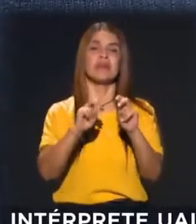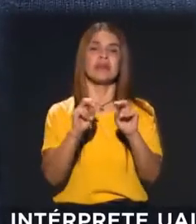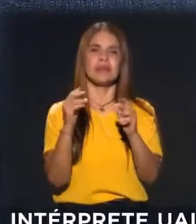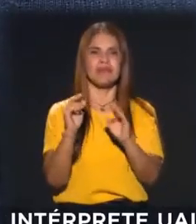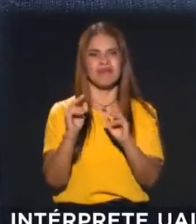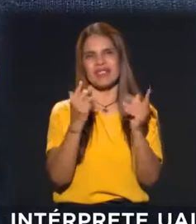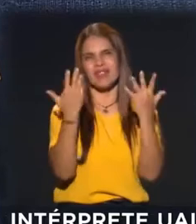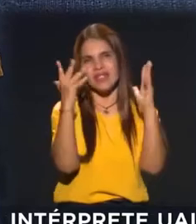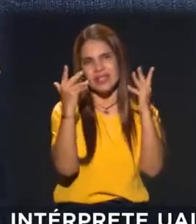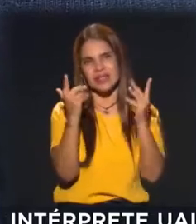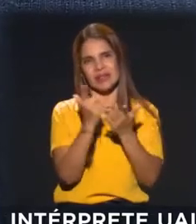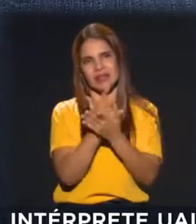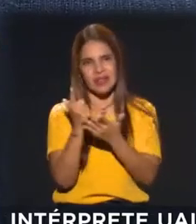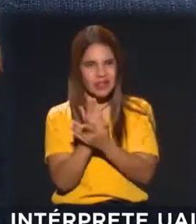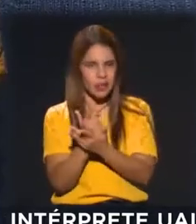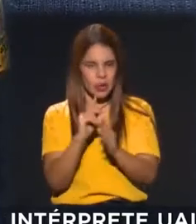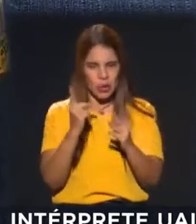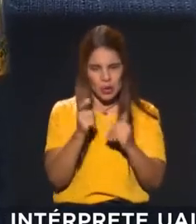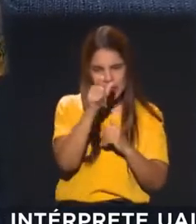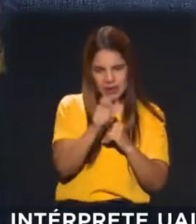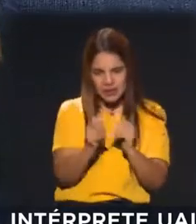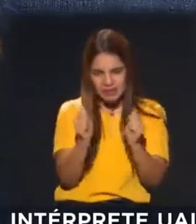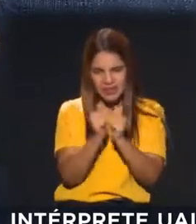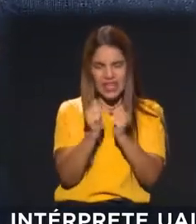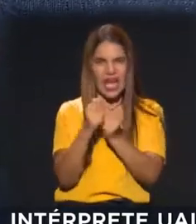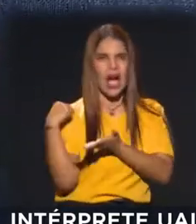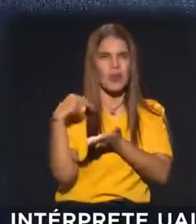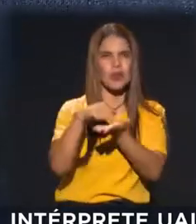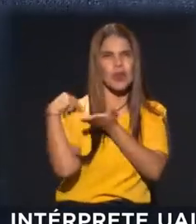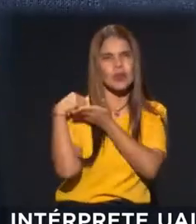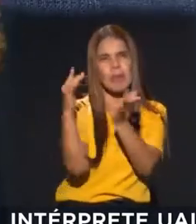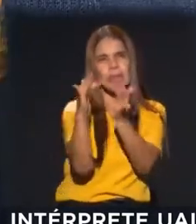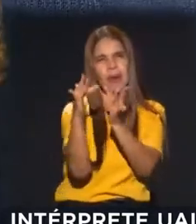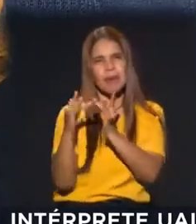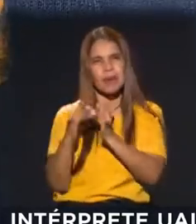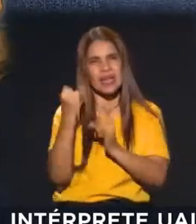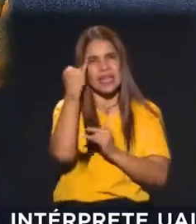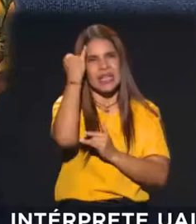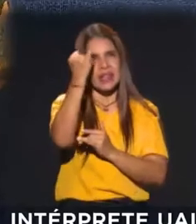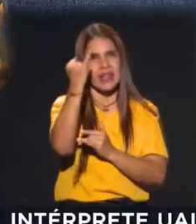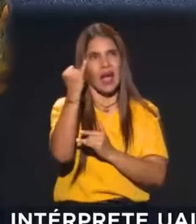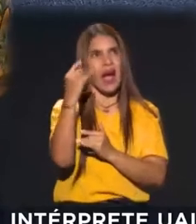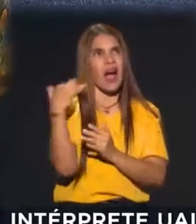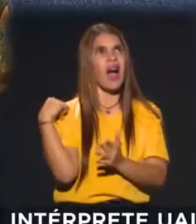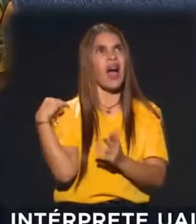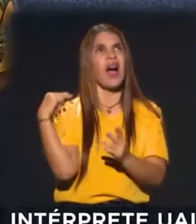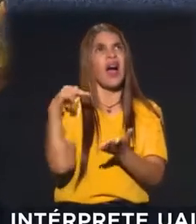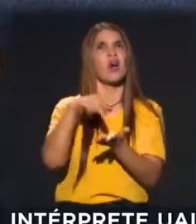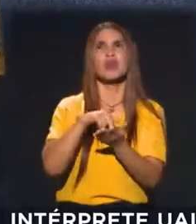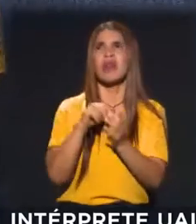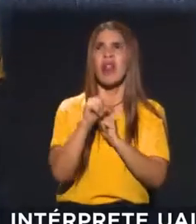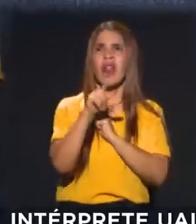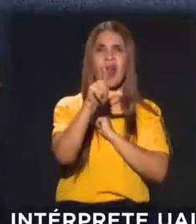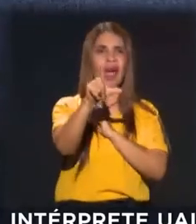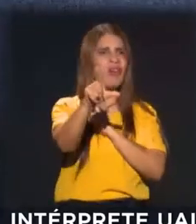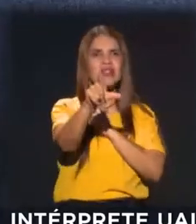del libro, que se trata de acercar un poco a los lectores con los autores. Buscamos como borrar esa idea de que el autor está lejos, es lejano, es serio,